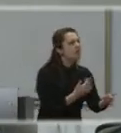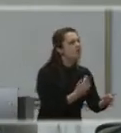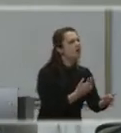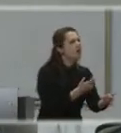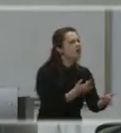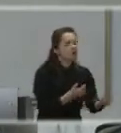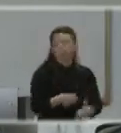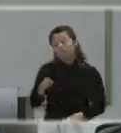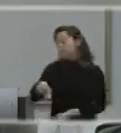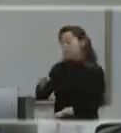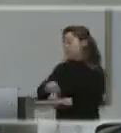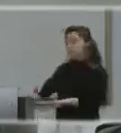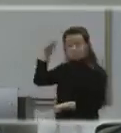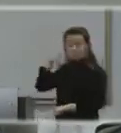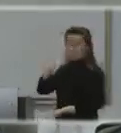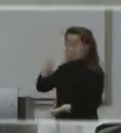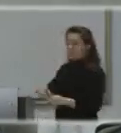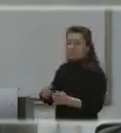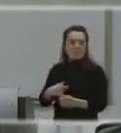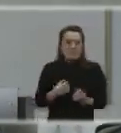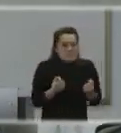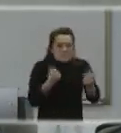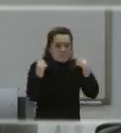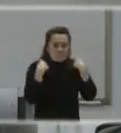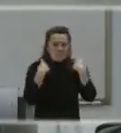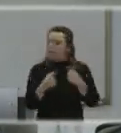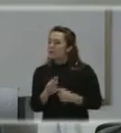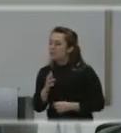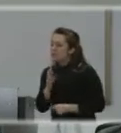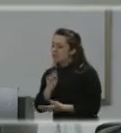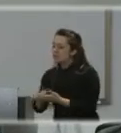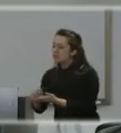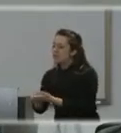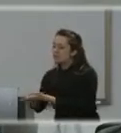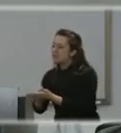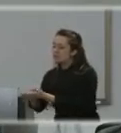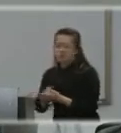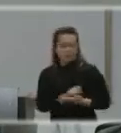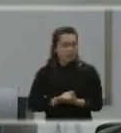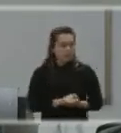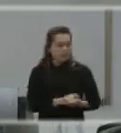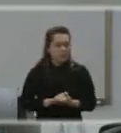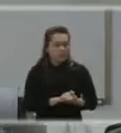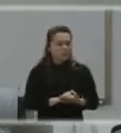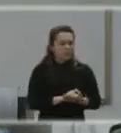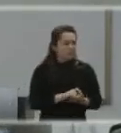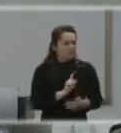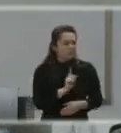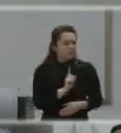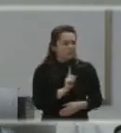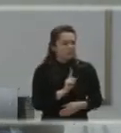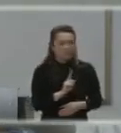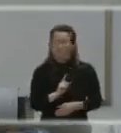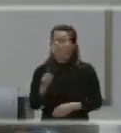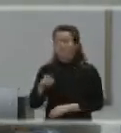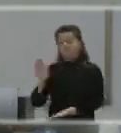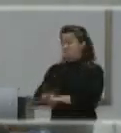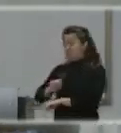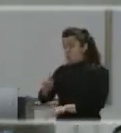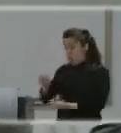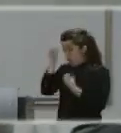pusieron una cita, ellos nunca entendieron y luego fueron acusados de negligencia y su hijo fue puesto en medida de protección por el